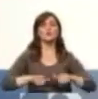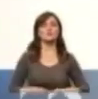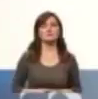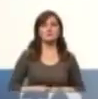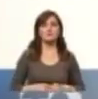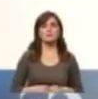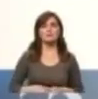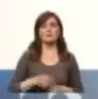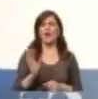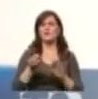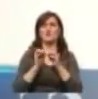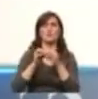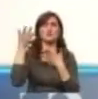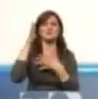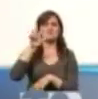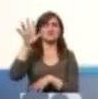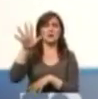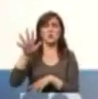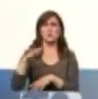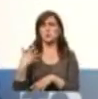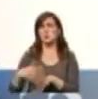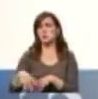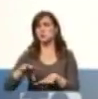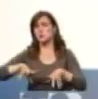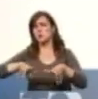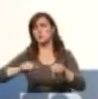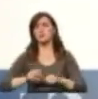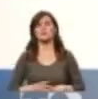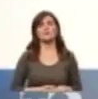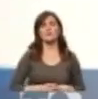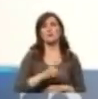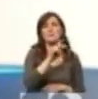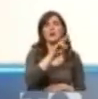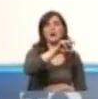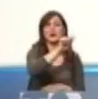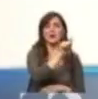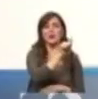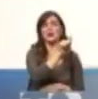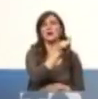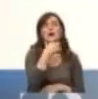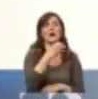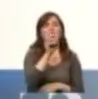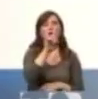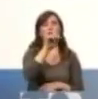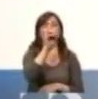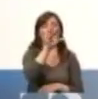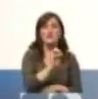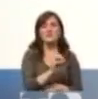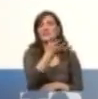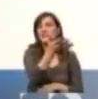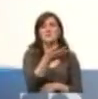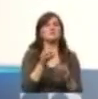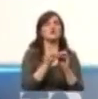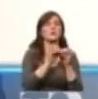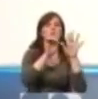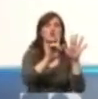de corrupción en Alianza País. ¿Qué pasa? Damos golpes de oposición. Charlie Pareja Cordero para dar un golpe a los socialcristianos, pero les quedaba un sumacreo. Como les